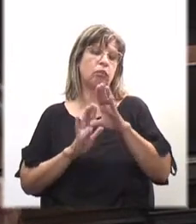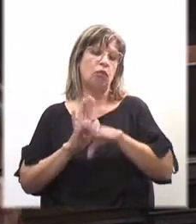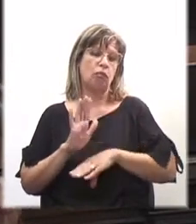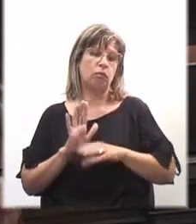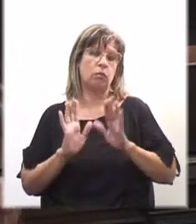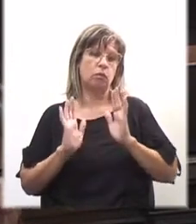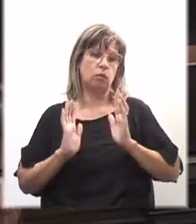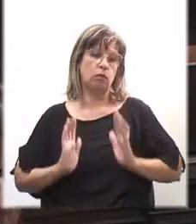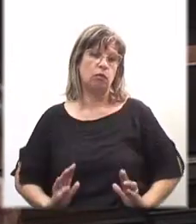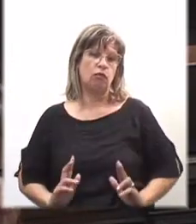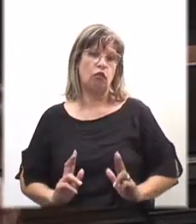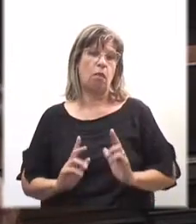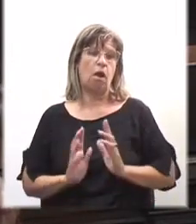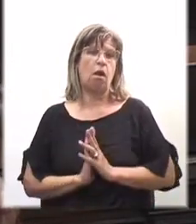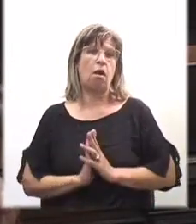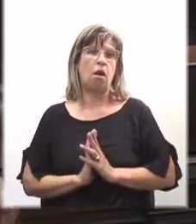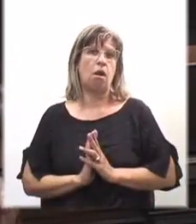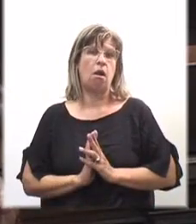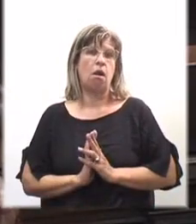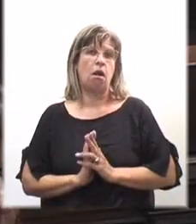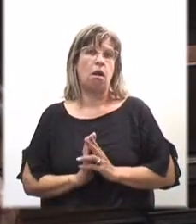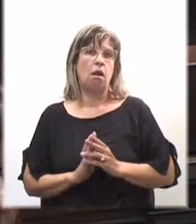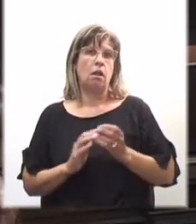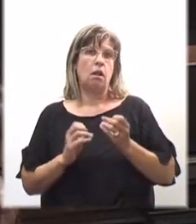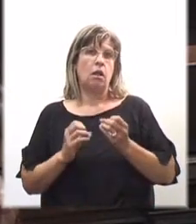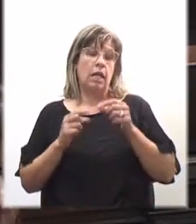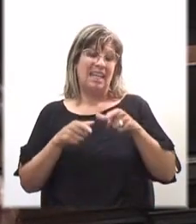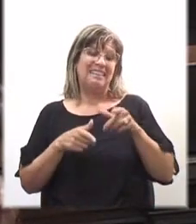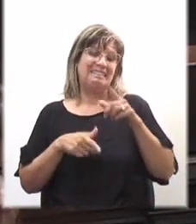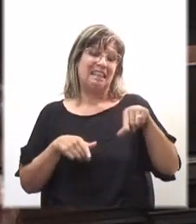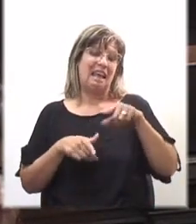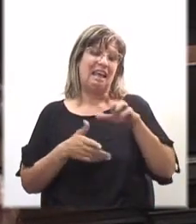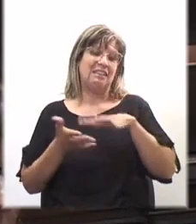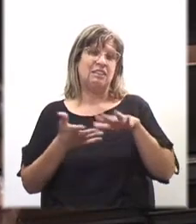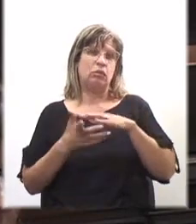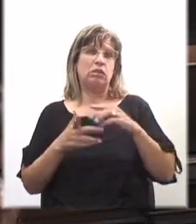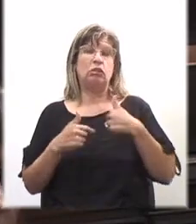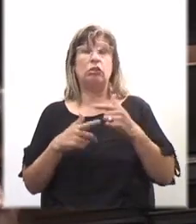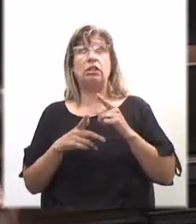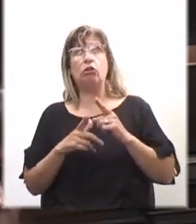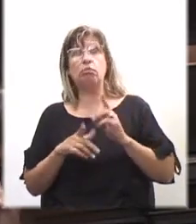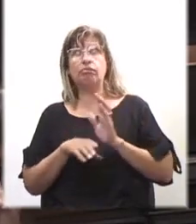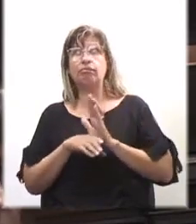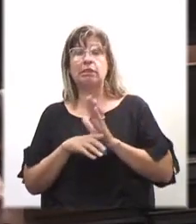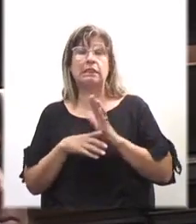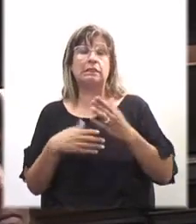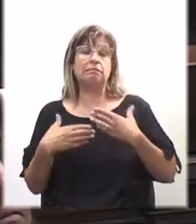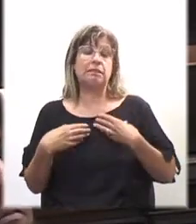sino porque estas situaciones despiertan un sentimiento.